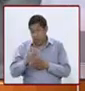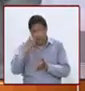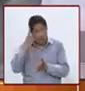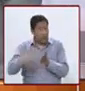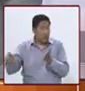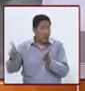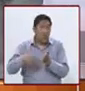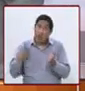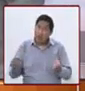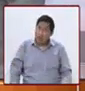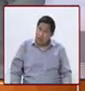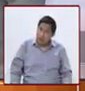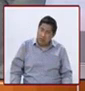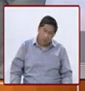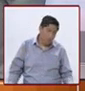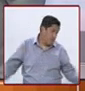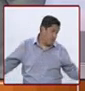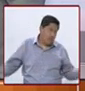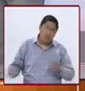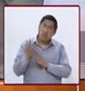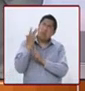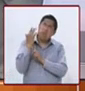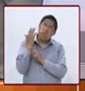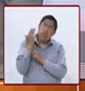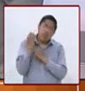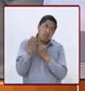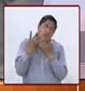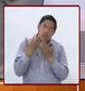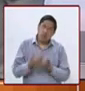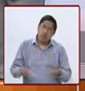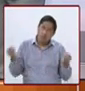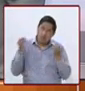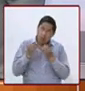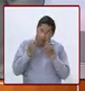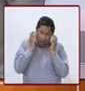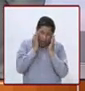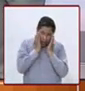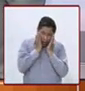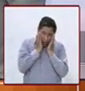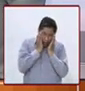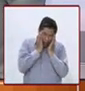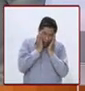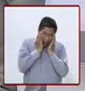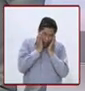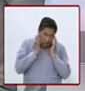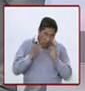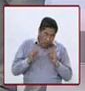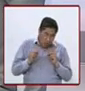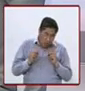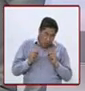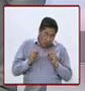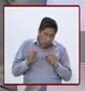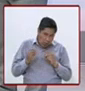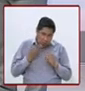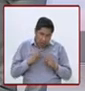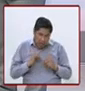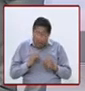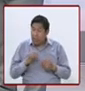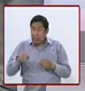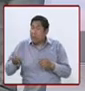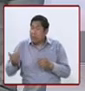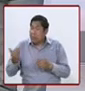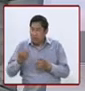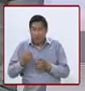maldicen incluso. Te maldicen. Bueno. Con velas sí. y mucho más. Y que uno se sugestiona y dice, si no lo hago, me puede ir mal. Exacto.